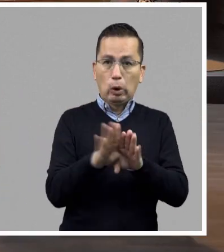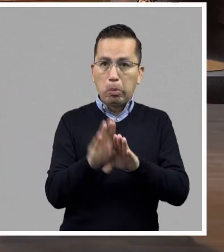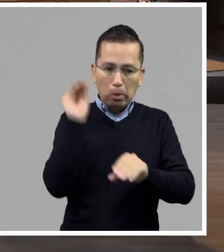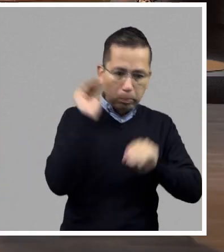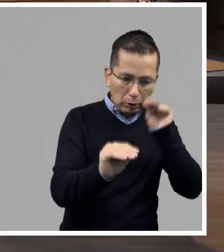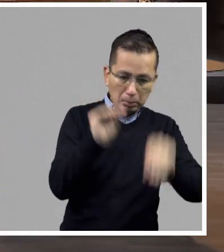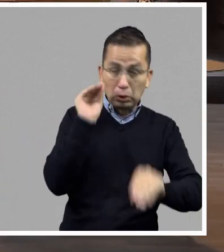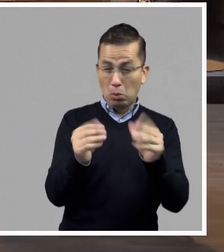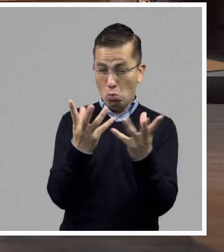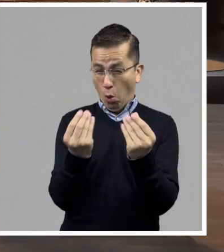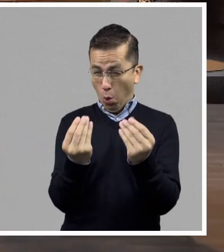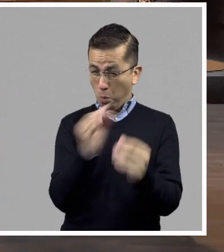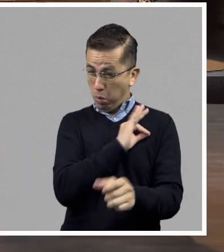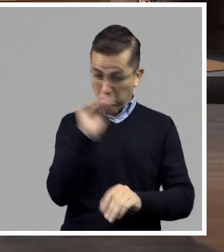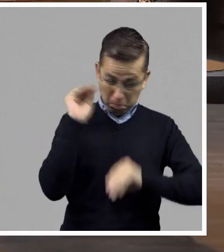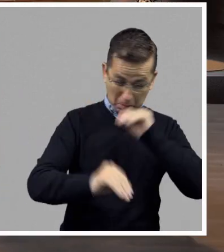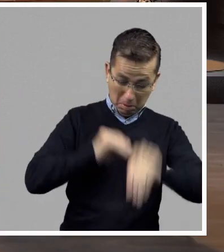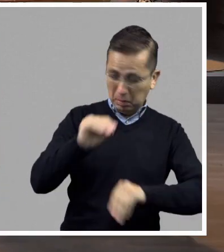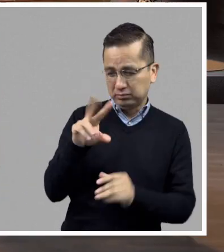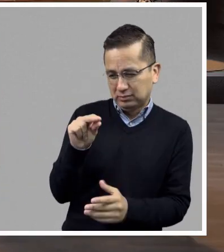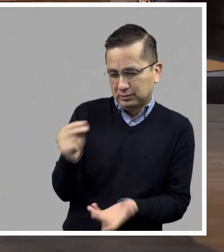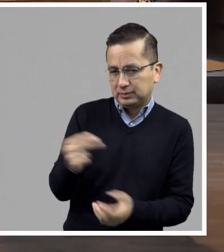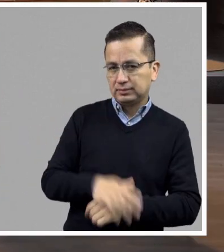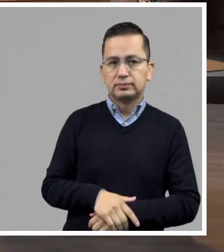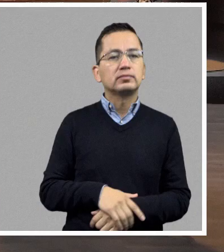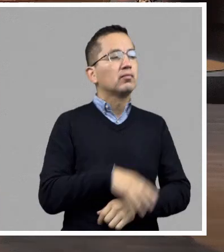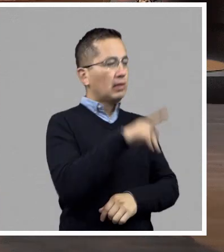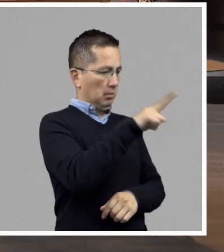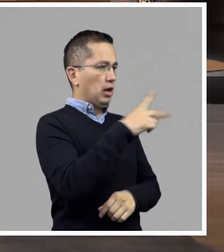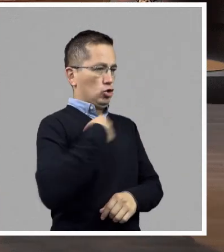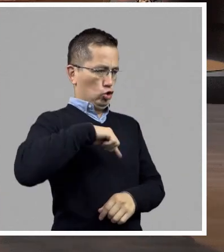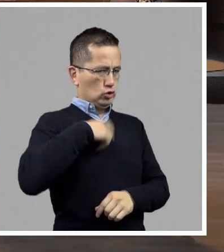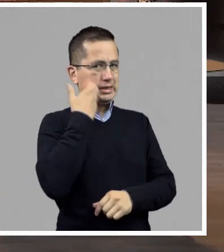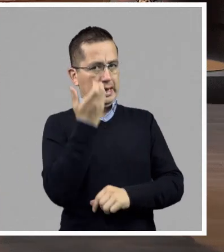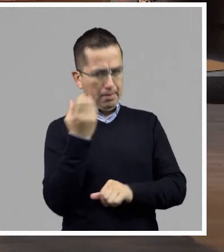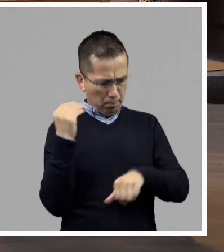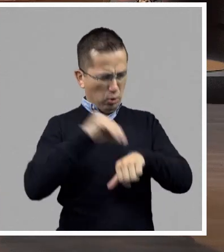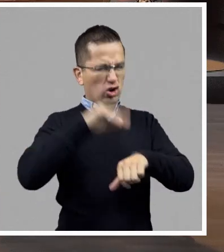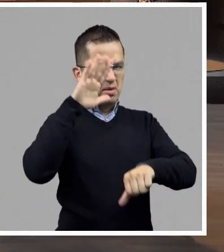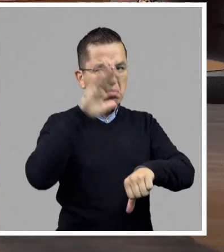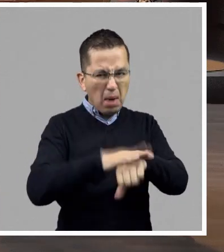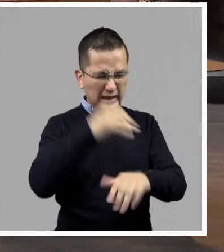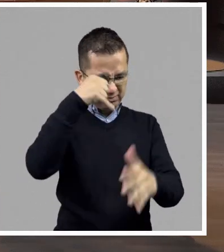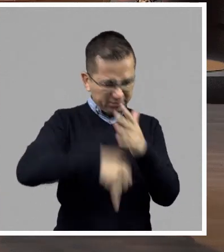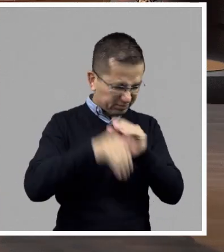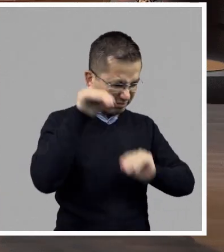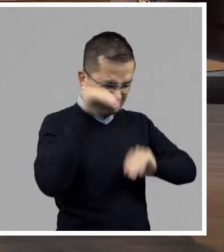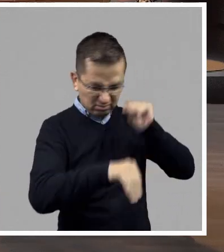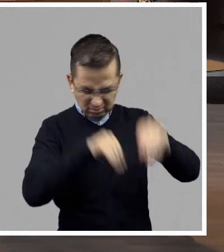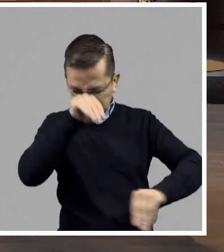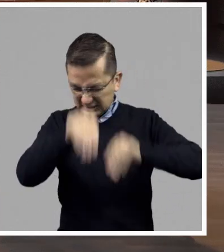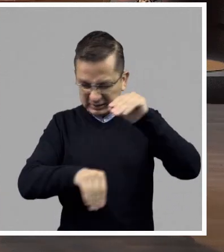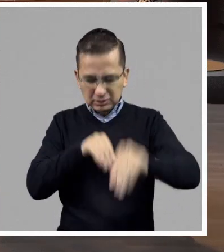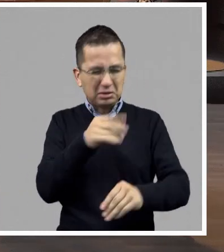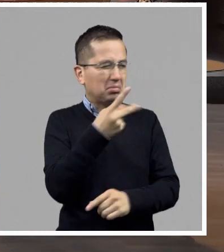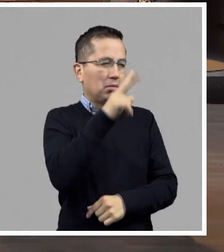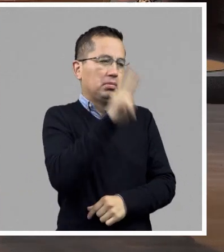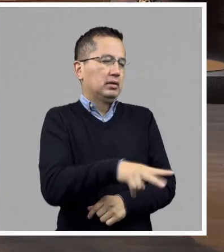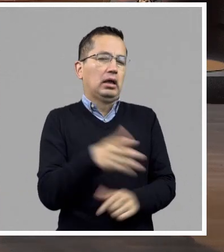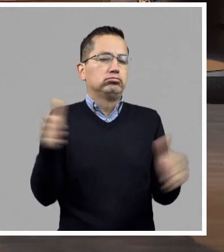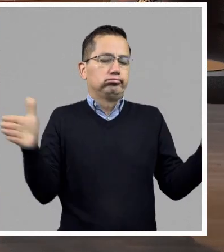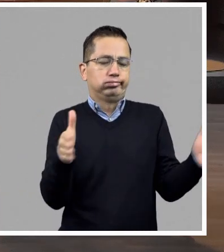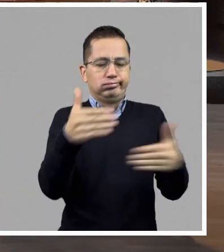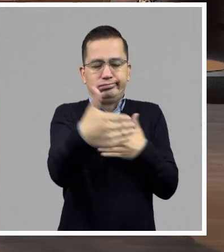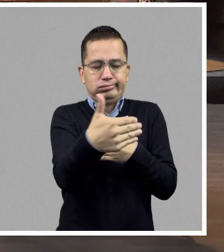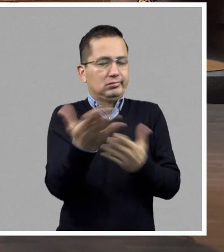Y si teníamos ganas de meterle mucho detalle porque otros mapas que he hecho para la revista son mucho más simples en este queríamos meter mucho